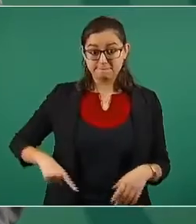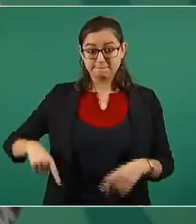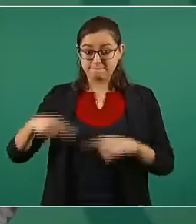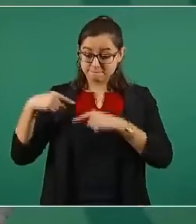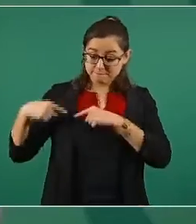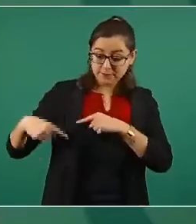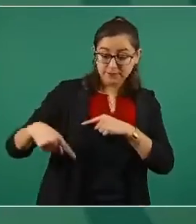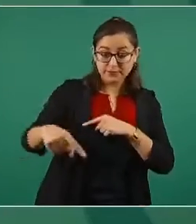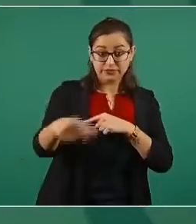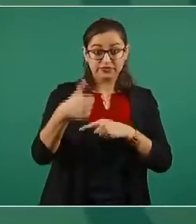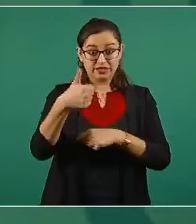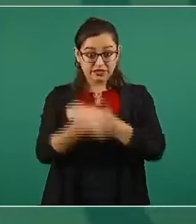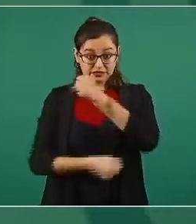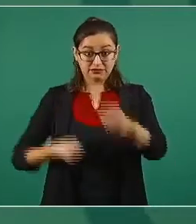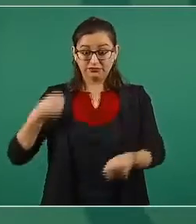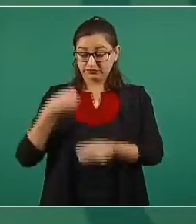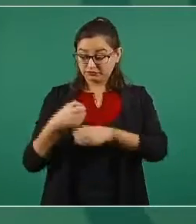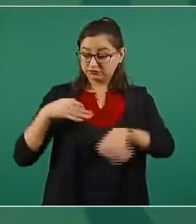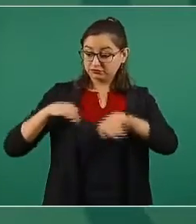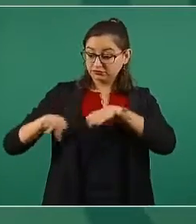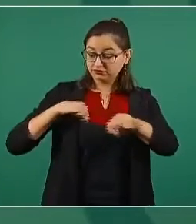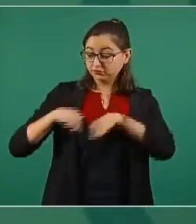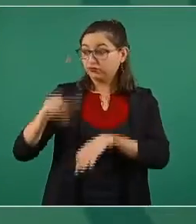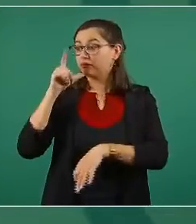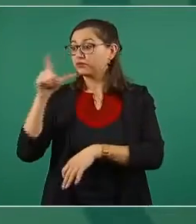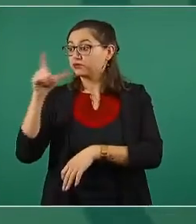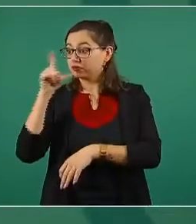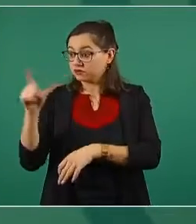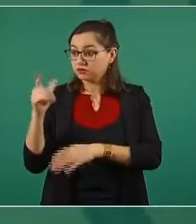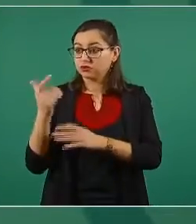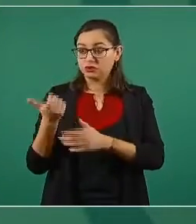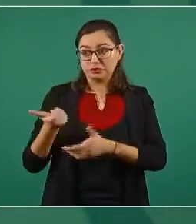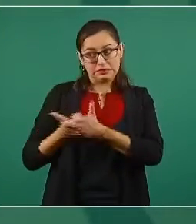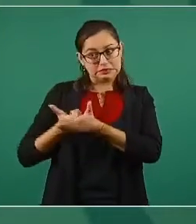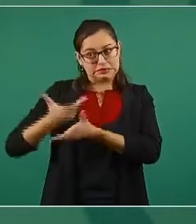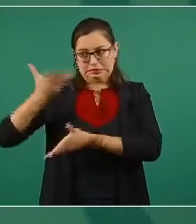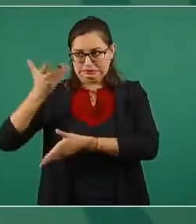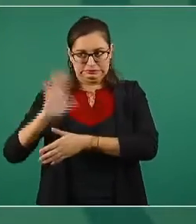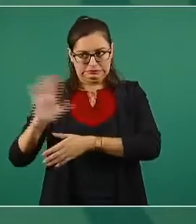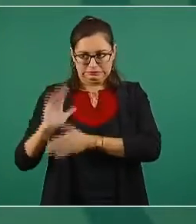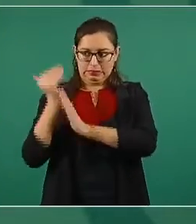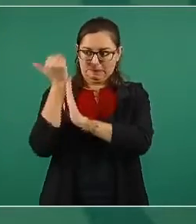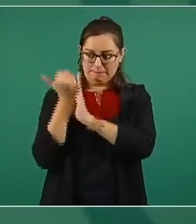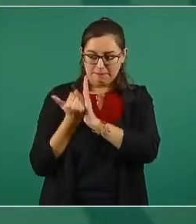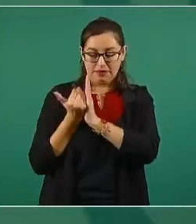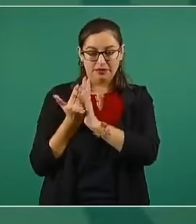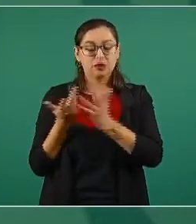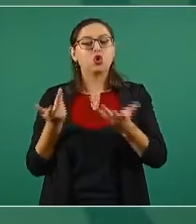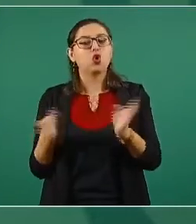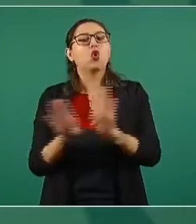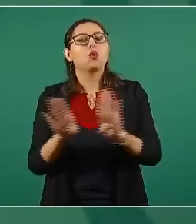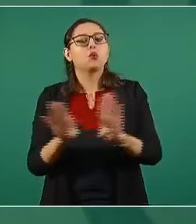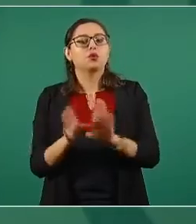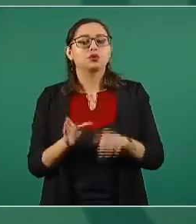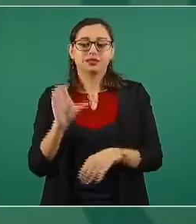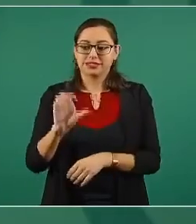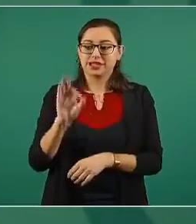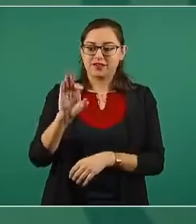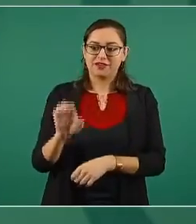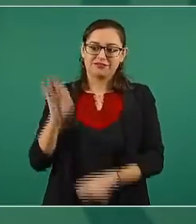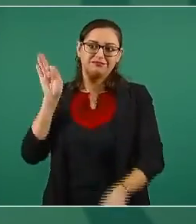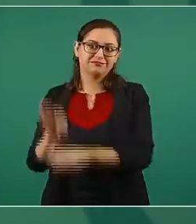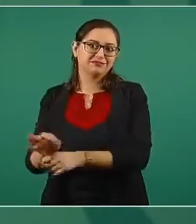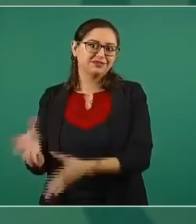durante todo el sexenio, pero para eso necesitamos rescatar a la Comisión Federal de Electricidad y